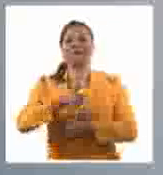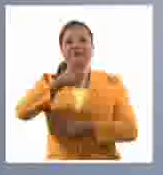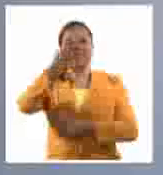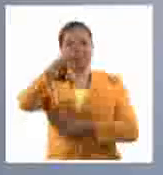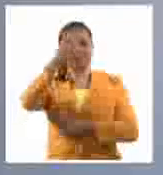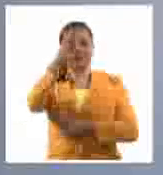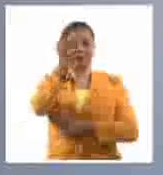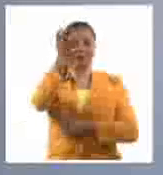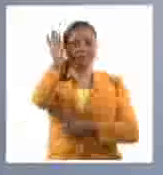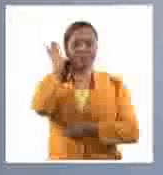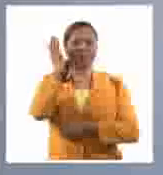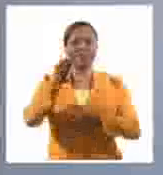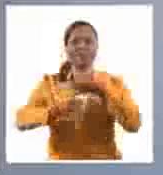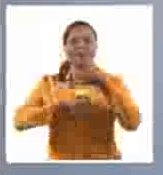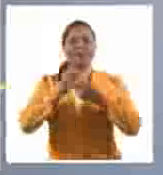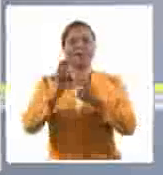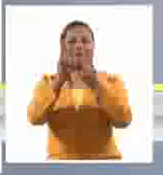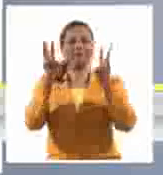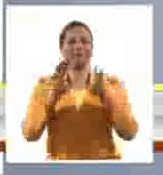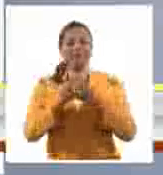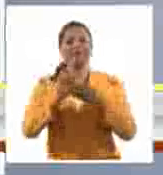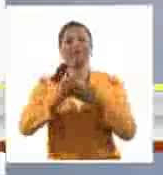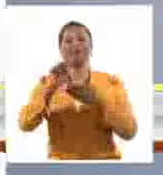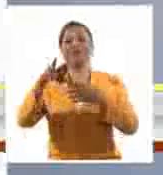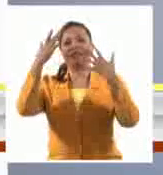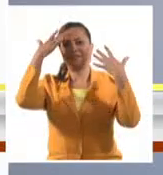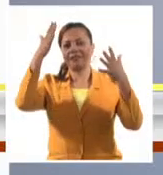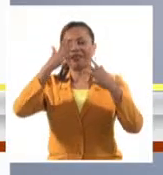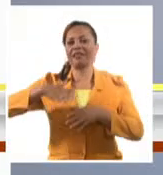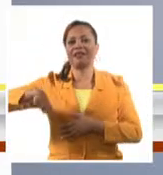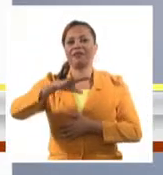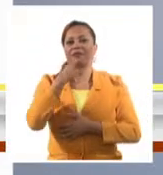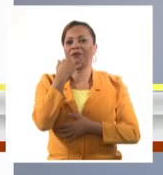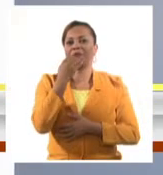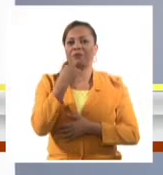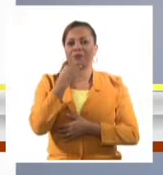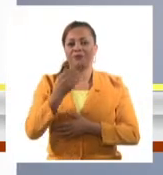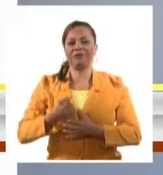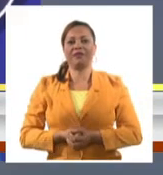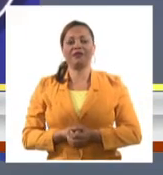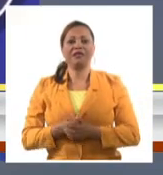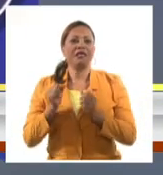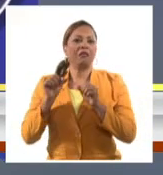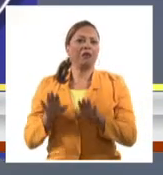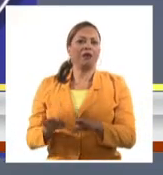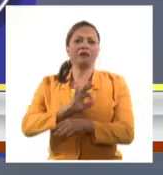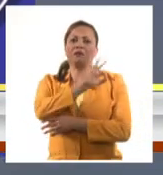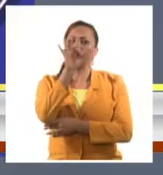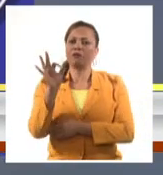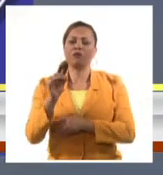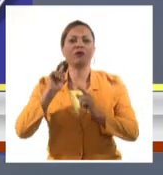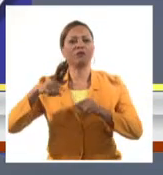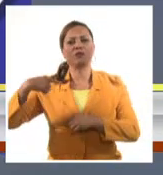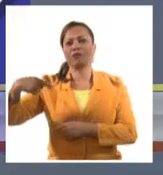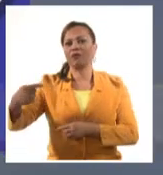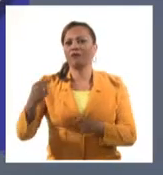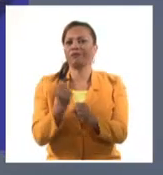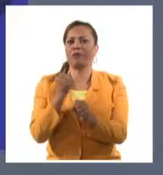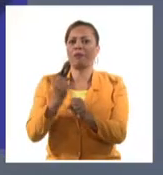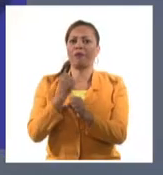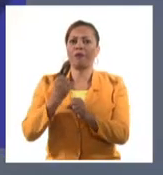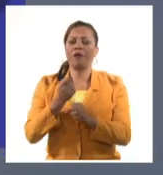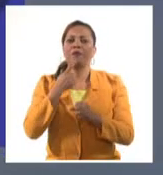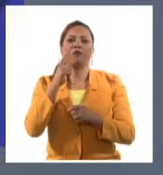Miguel Díaz-Canel Bermúdez, envió felicitaciones a sus heroicos combatientes, que no descansan en el cumplimiento del sagrado deber de mantener